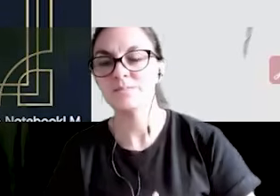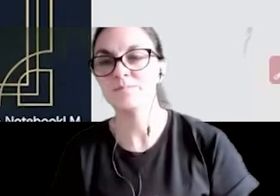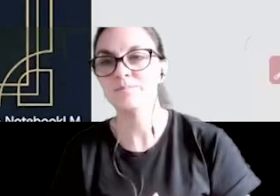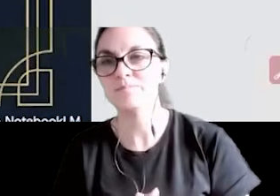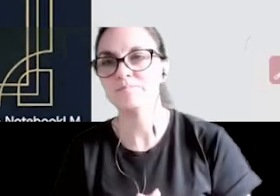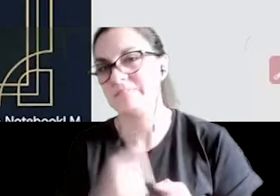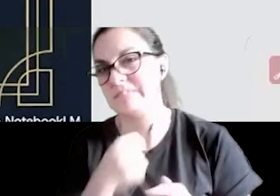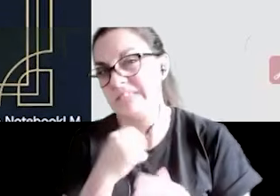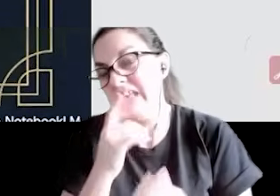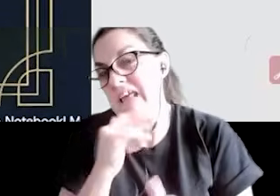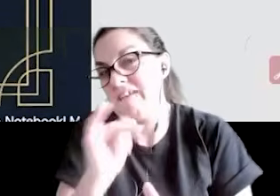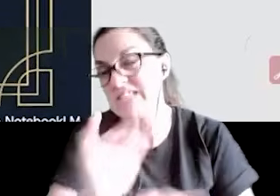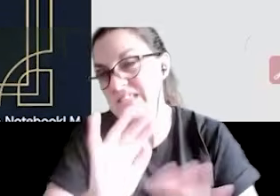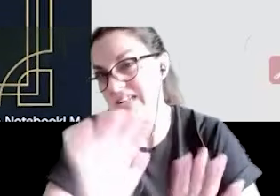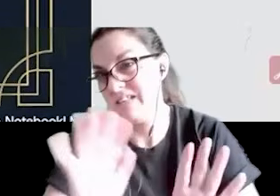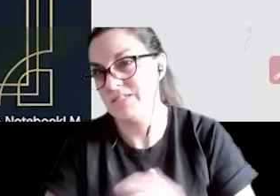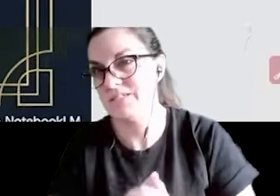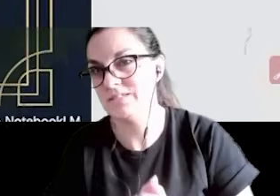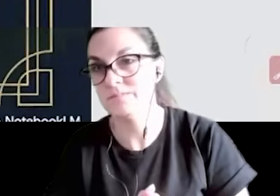decir.